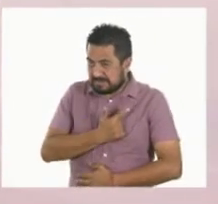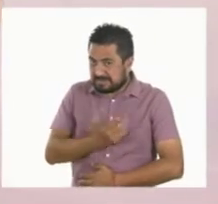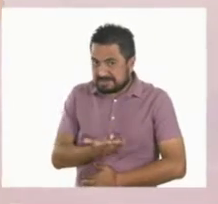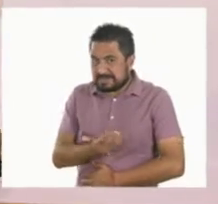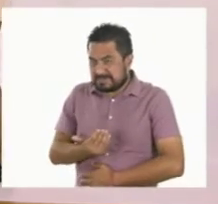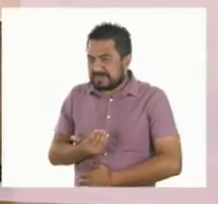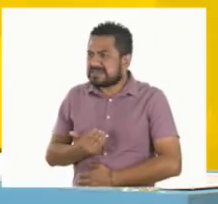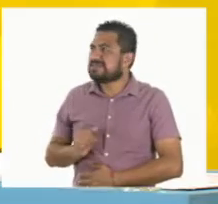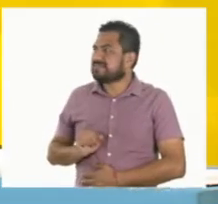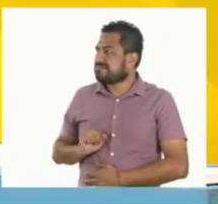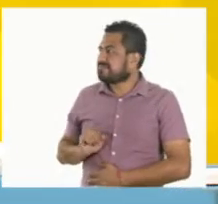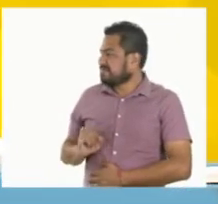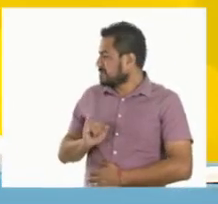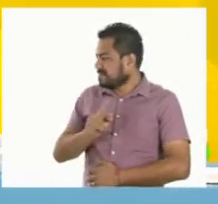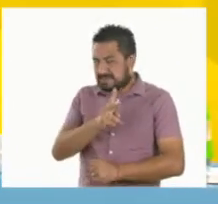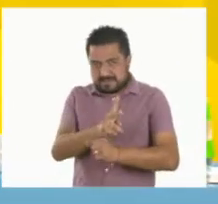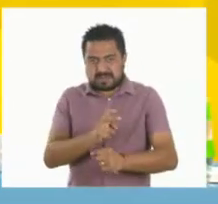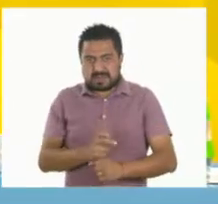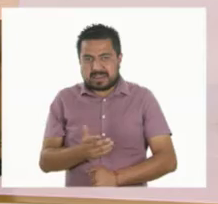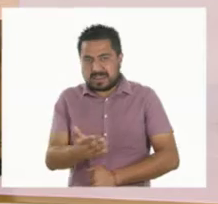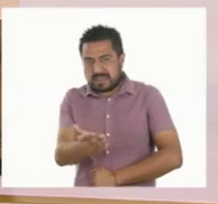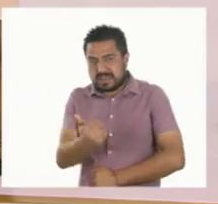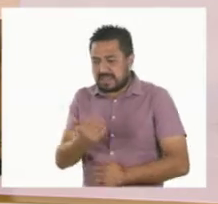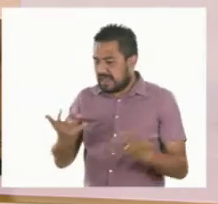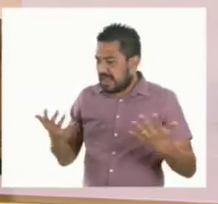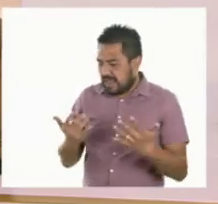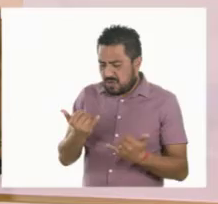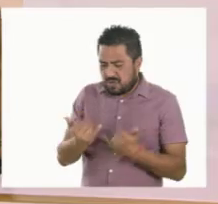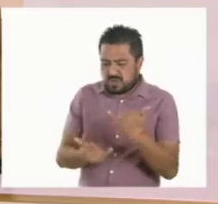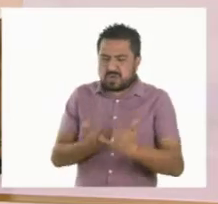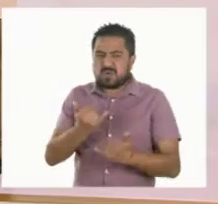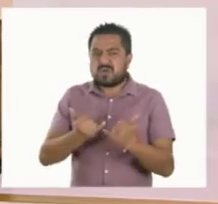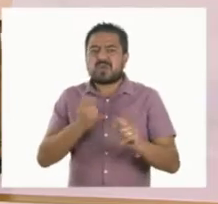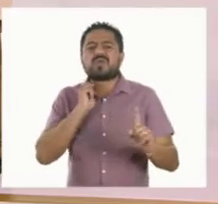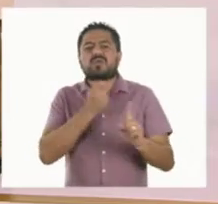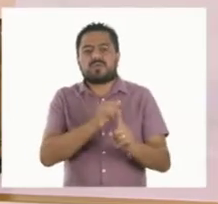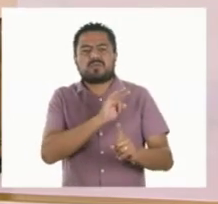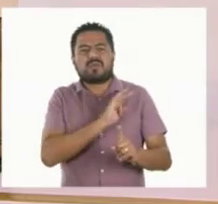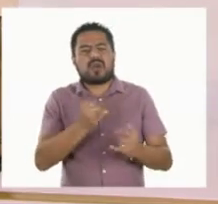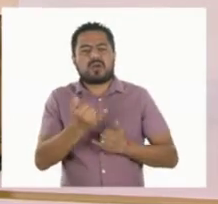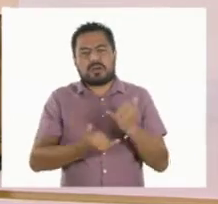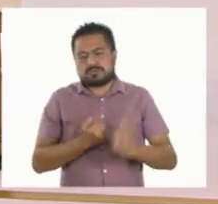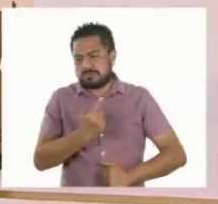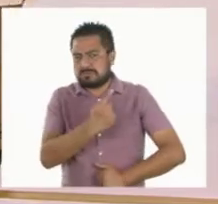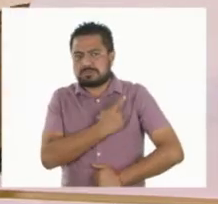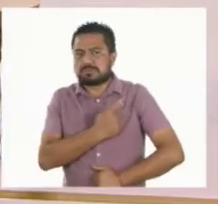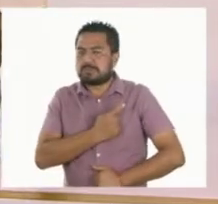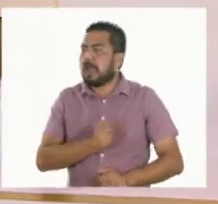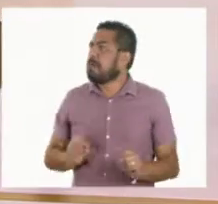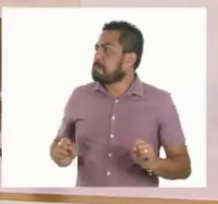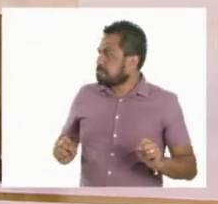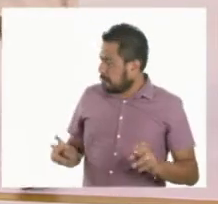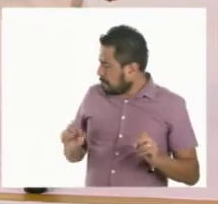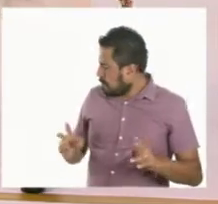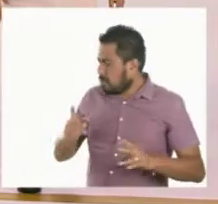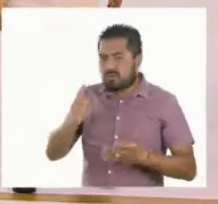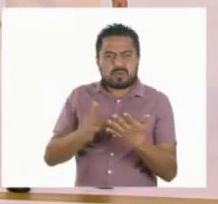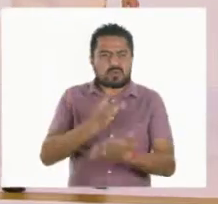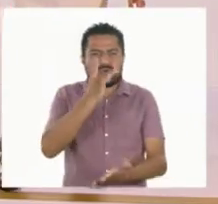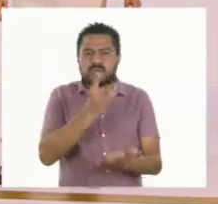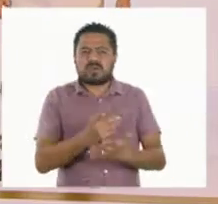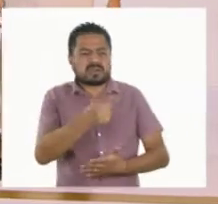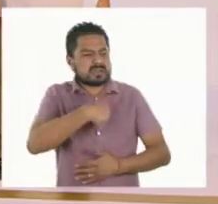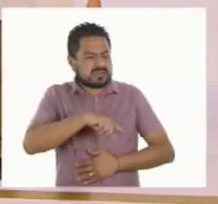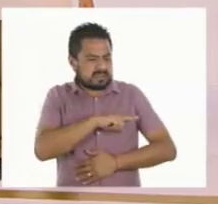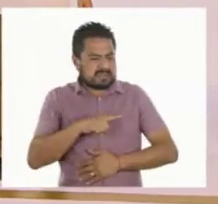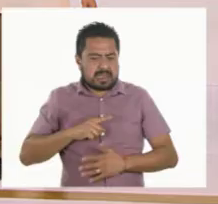Sí. Porque te invito primero que hagamos un juego de esos que se pueden jugar solitos. Va. Va. Lo único que tenemos que